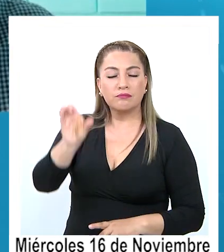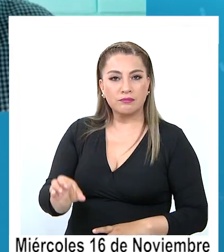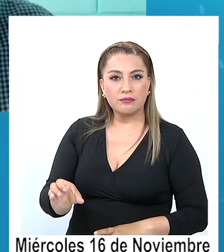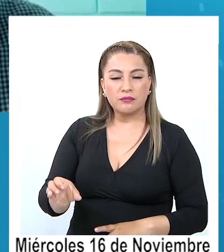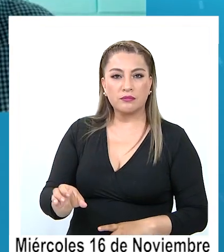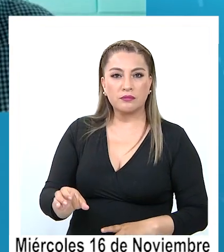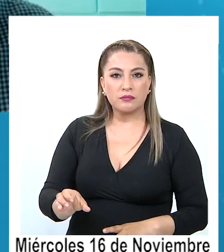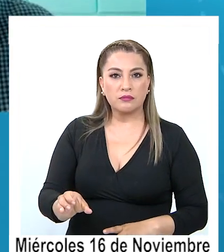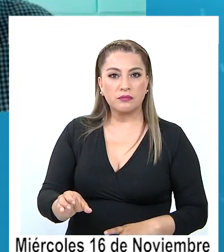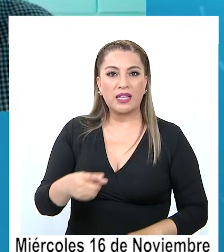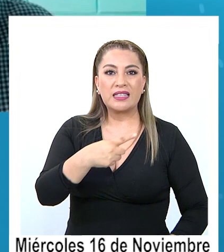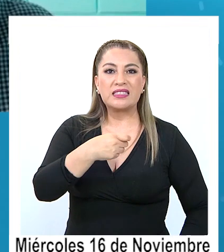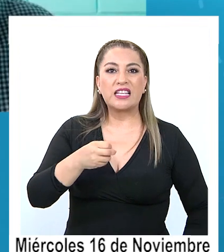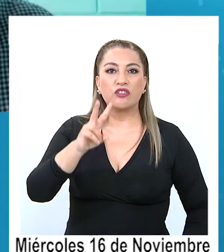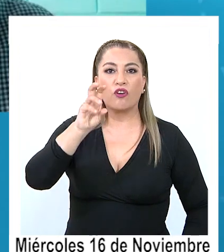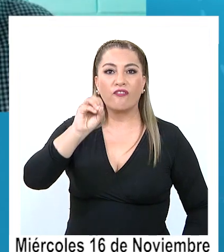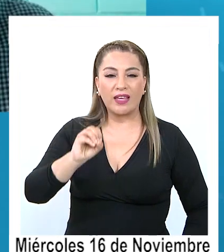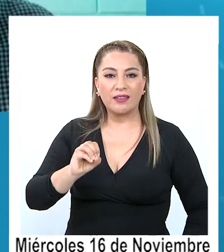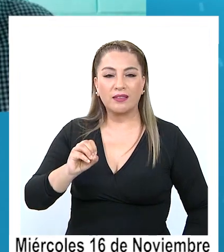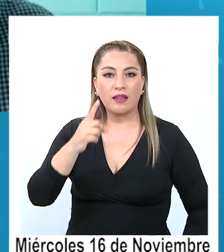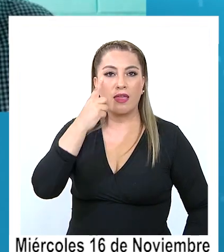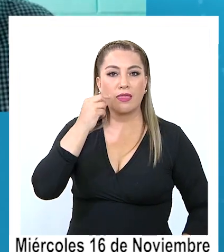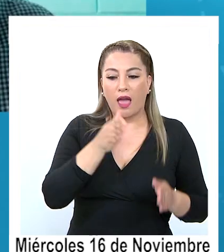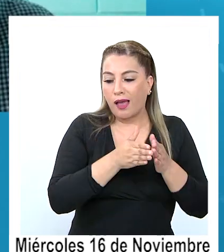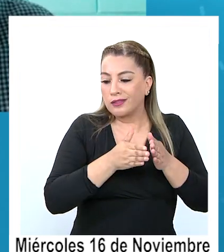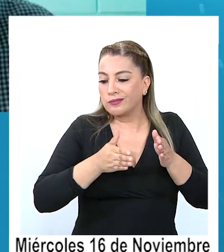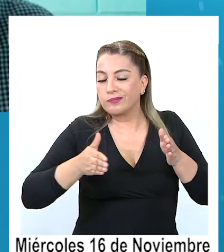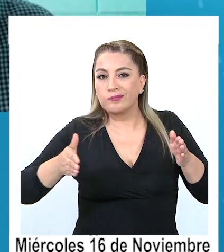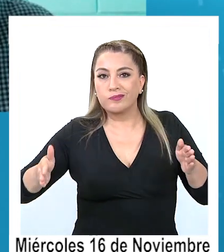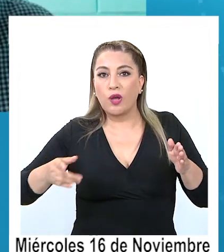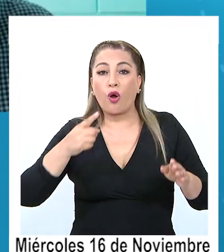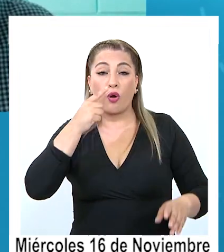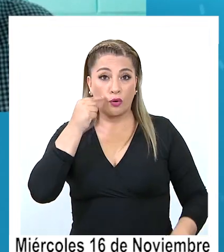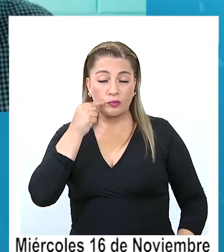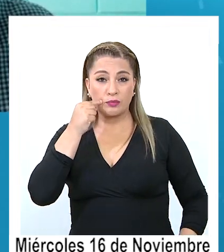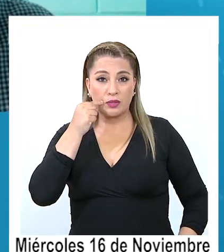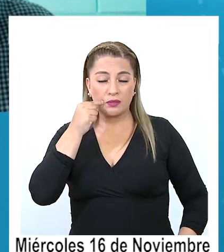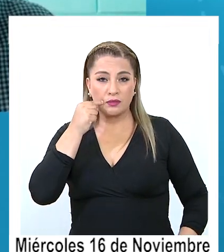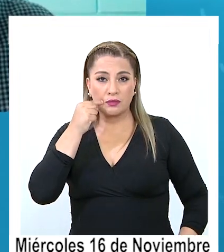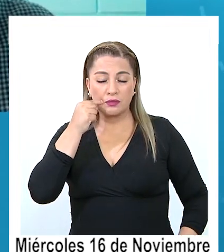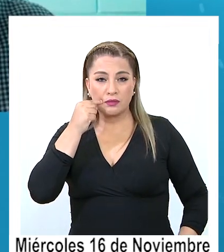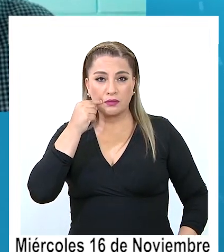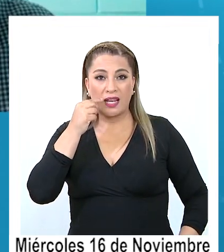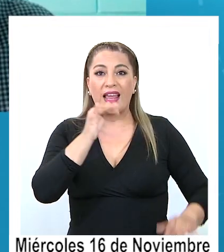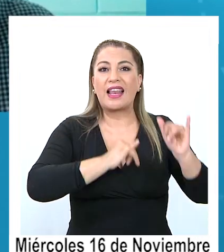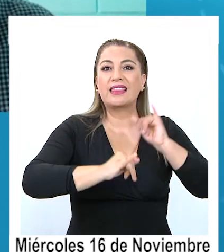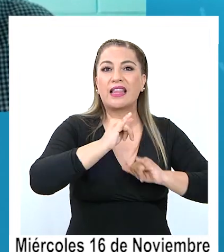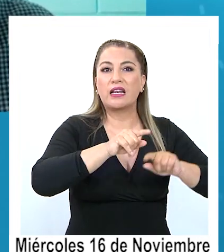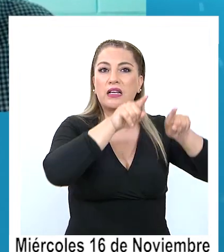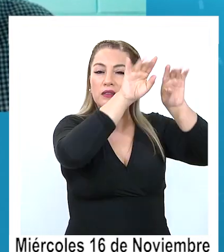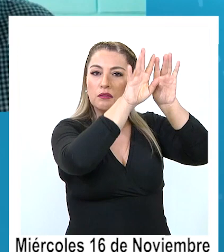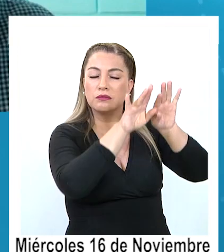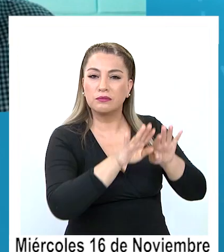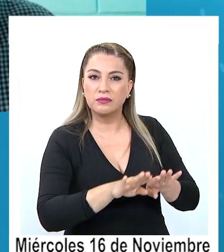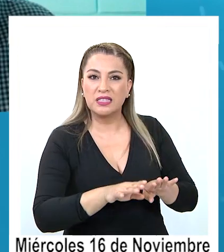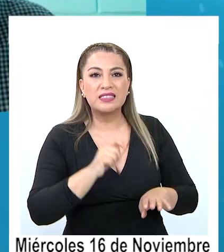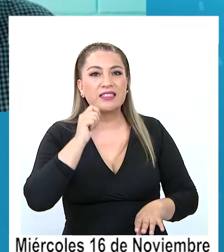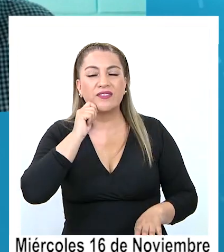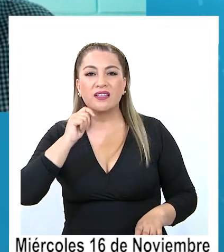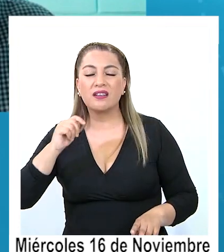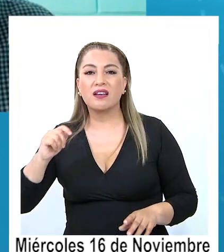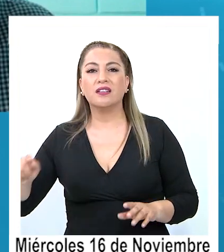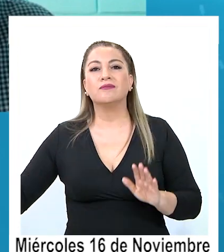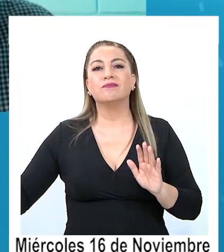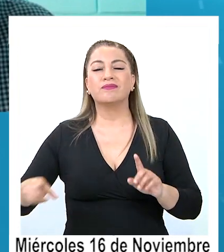esté 120 días en el Registro Nacional de Deudores y sea hombre, es el deudor, ¿cierto? Comete el delito